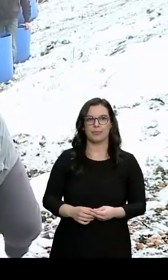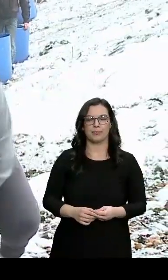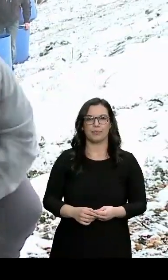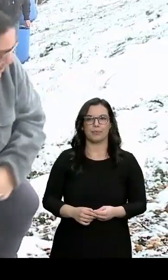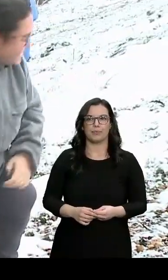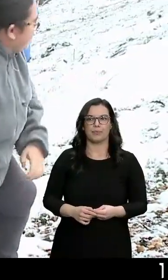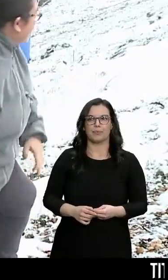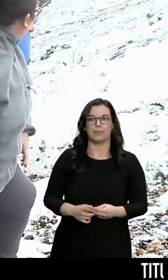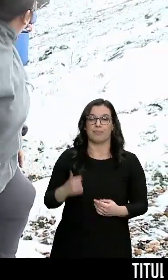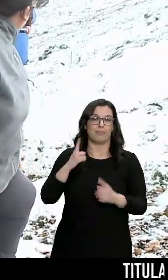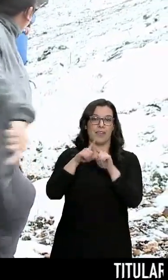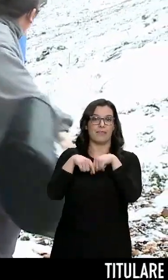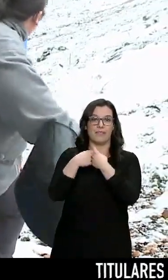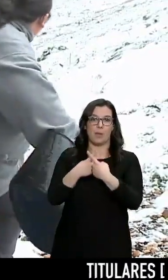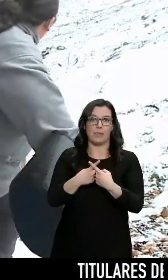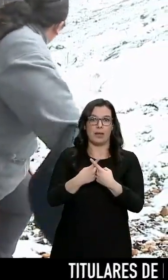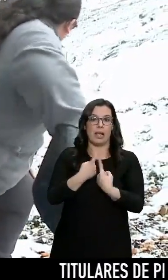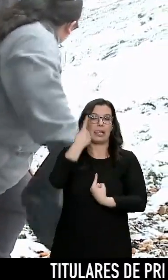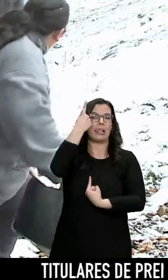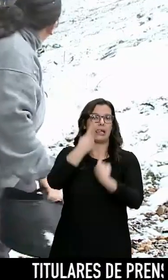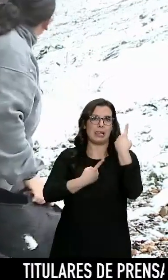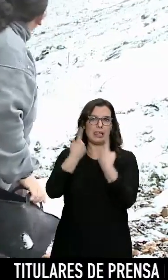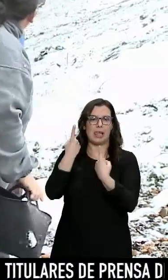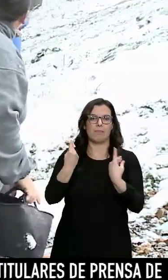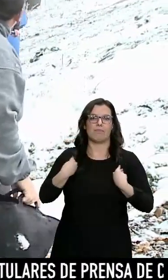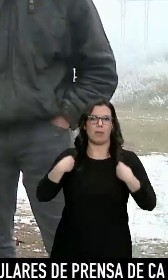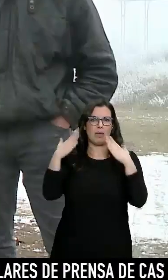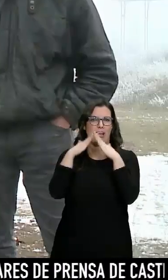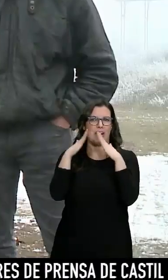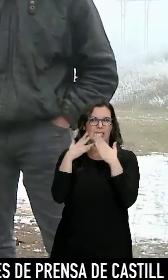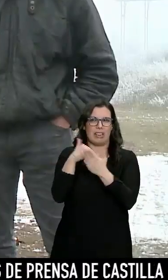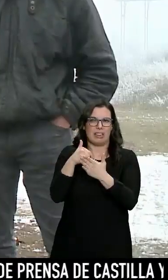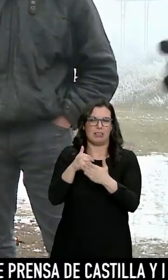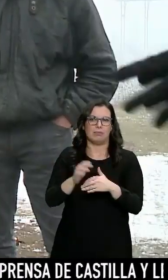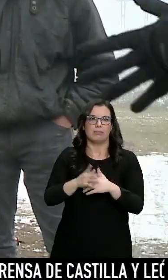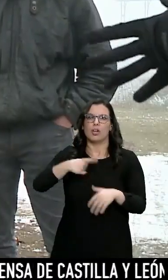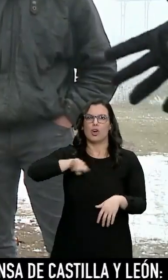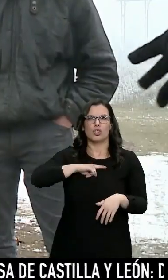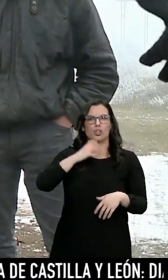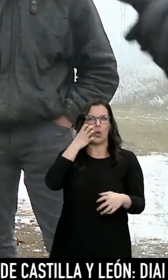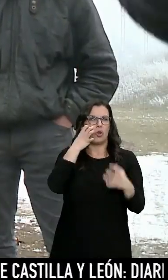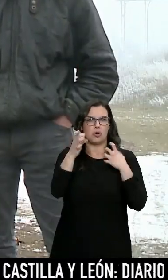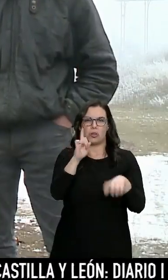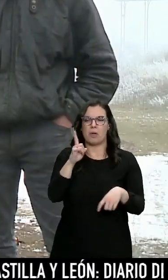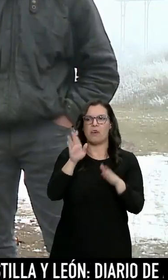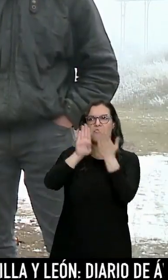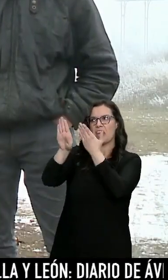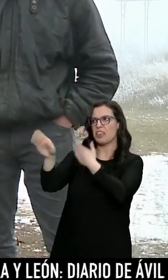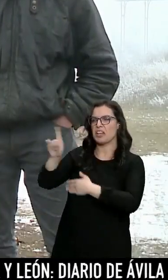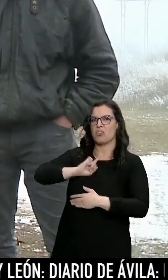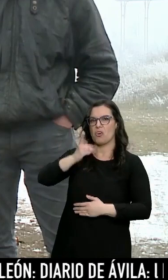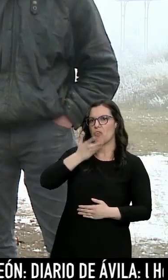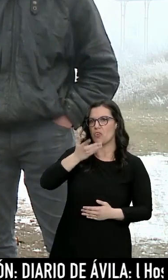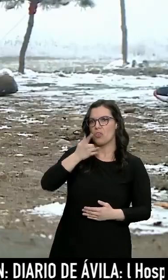una de las pocas familias de Castilla y León que todavía viven chabolas. No nos podemos quejar, los vecinos todos nos conocen, saben